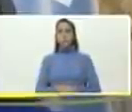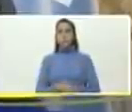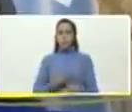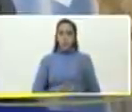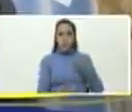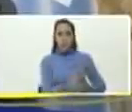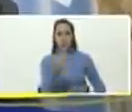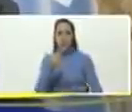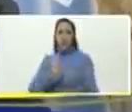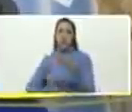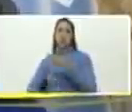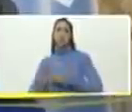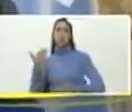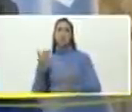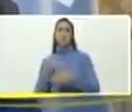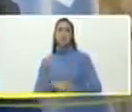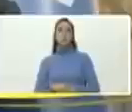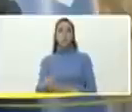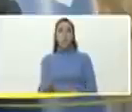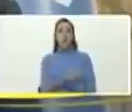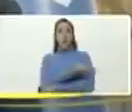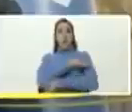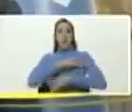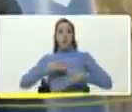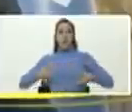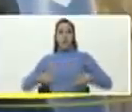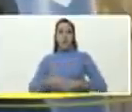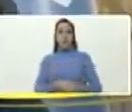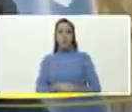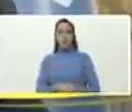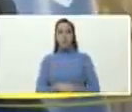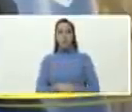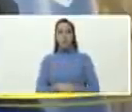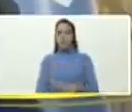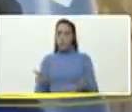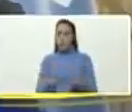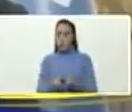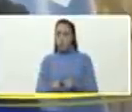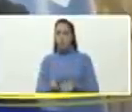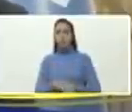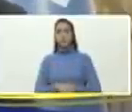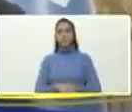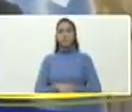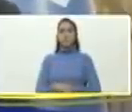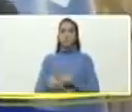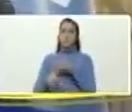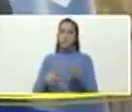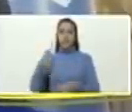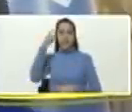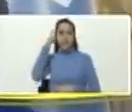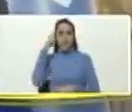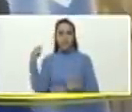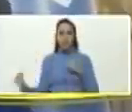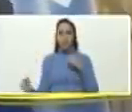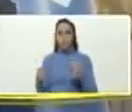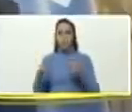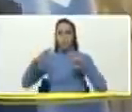interactivo, efectivo, como el que hemos tenido en estos 3 días.